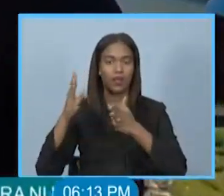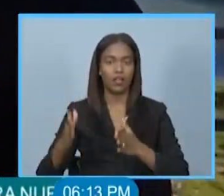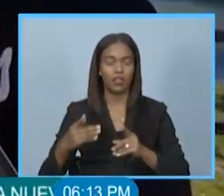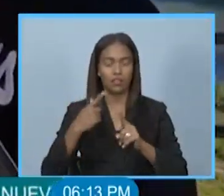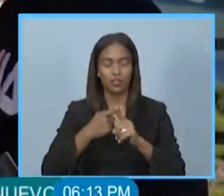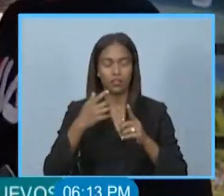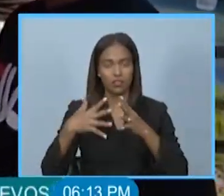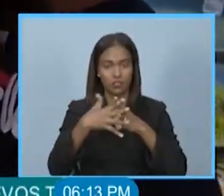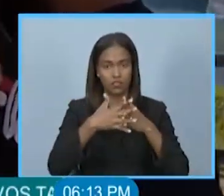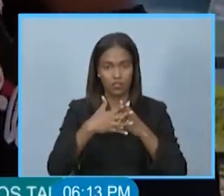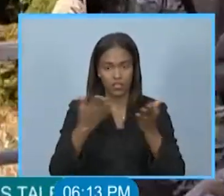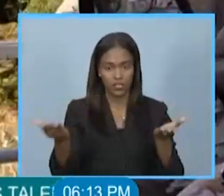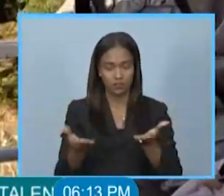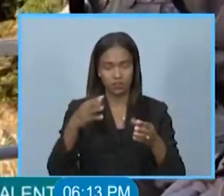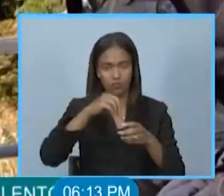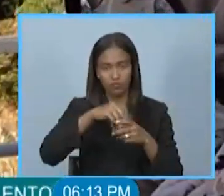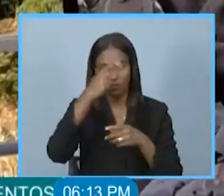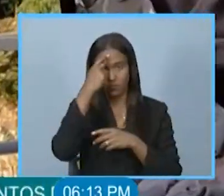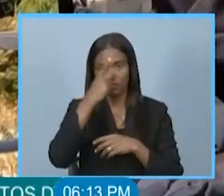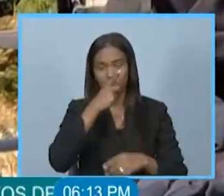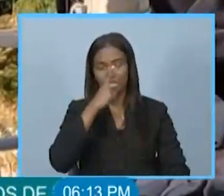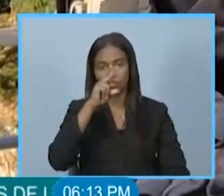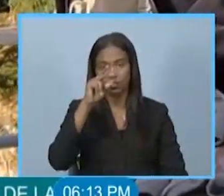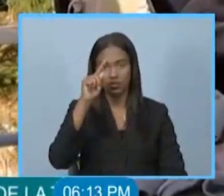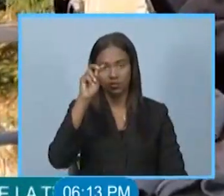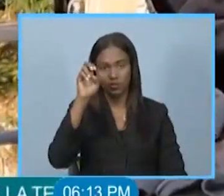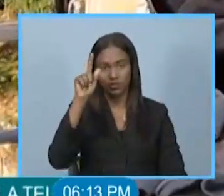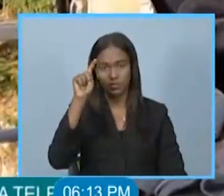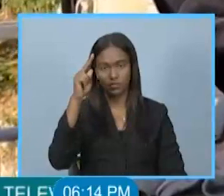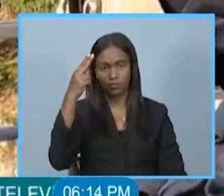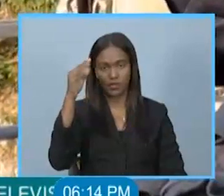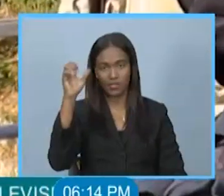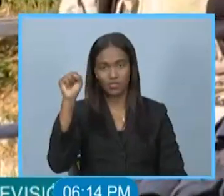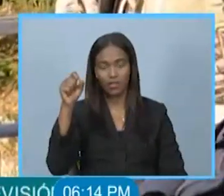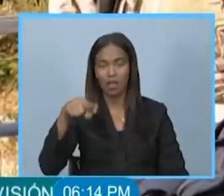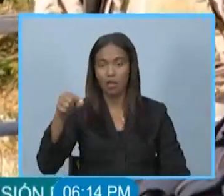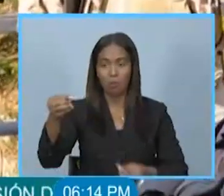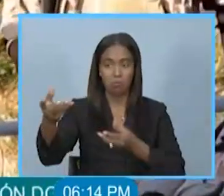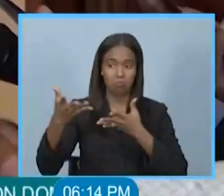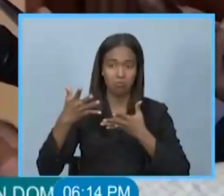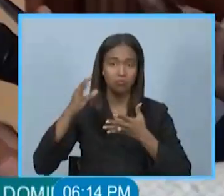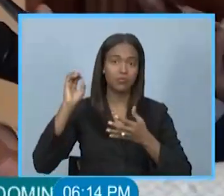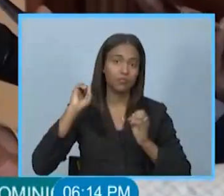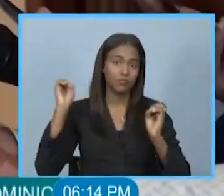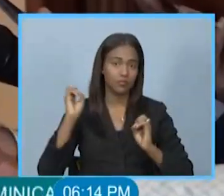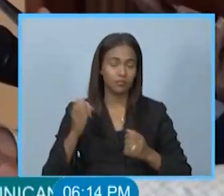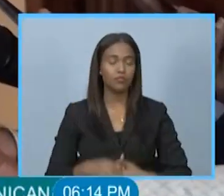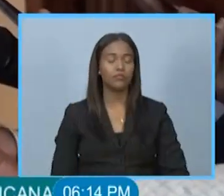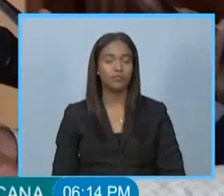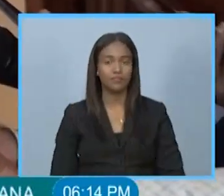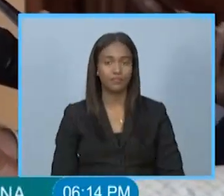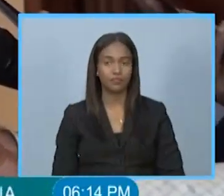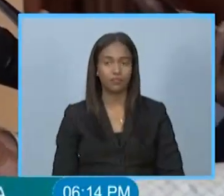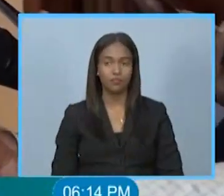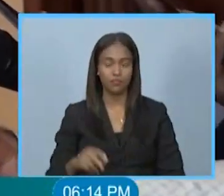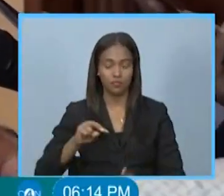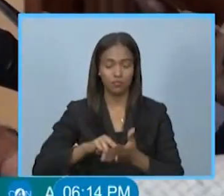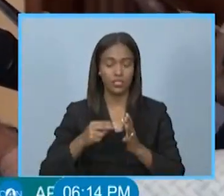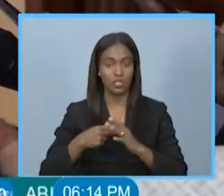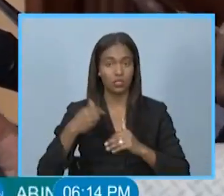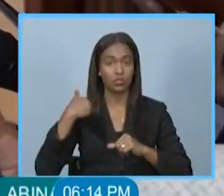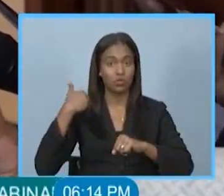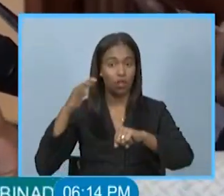Unidos en República Dominicana Robert Thomas no ha recibido ninguna de manera que yo le he pedido